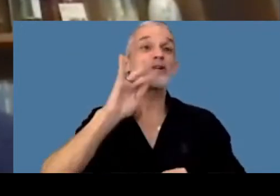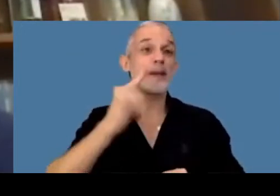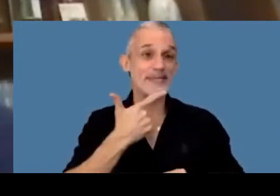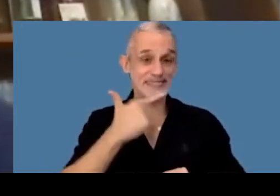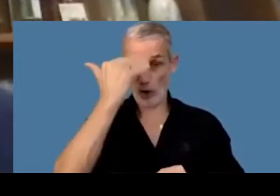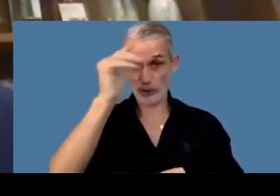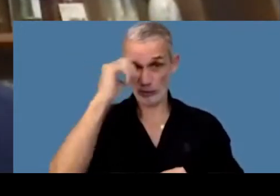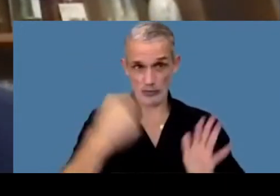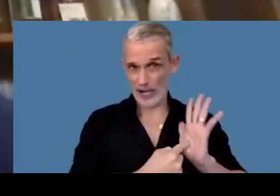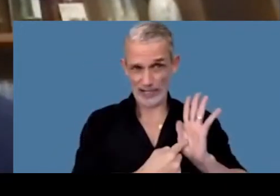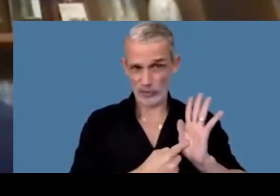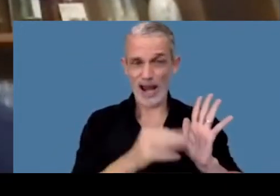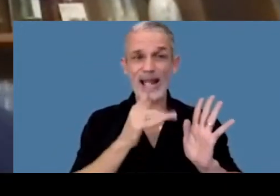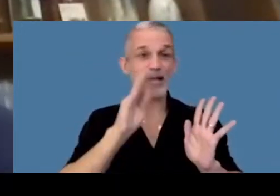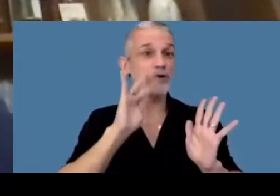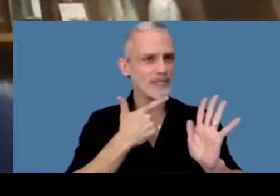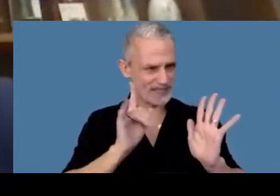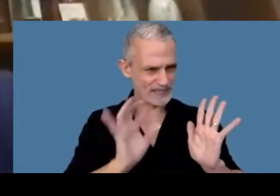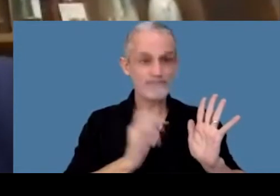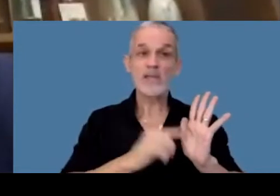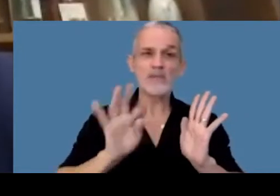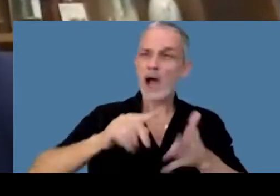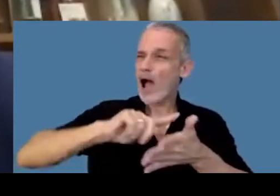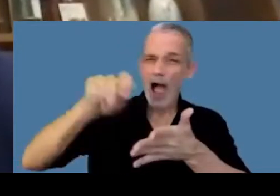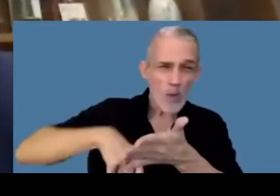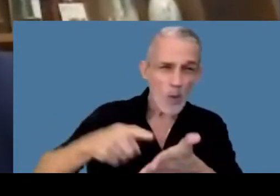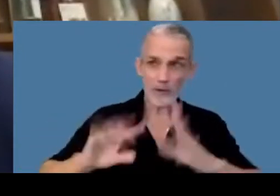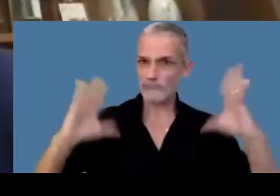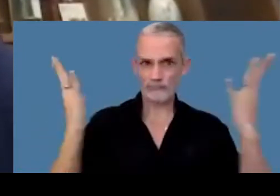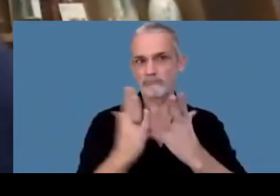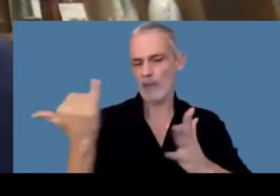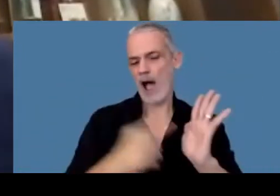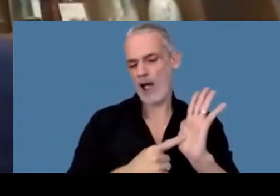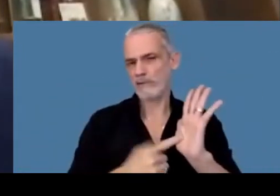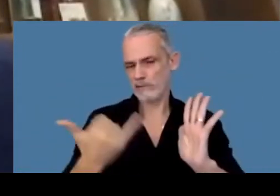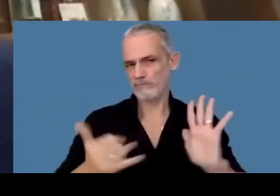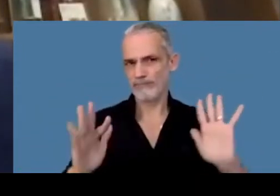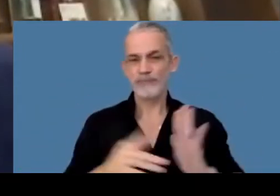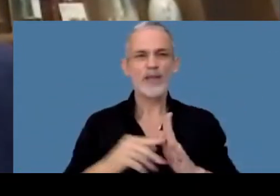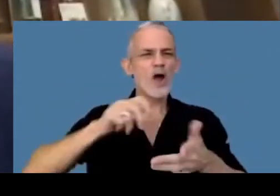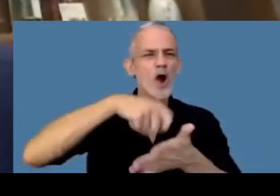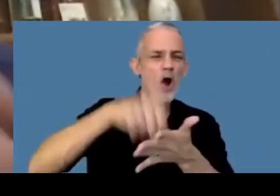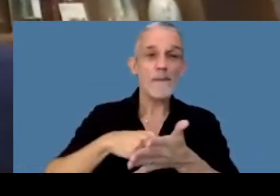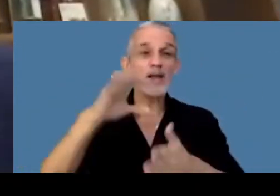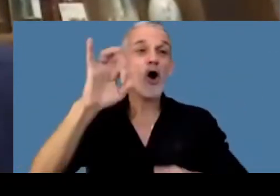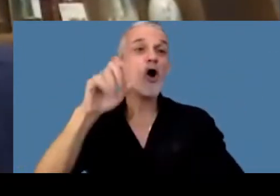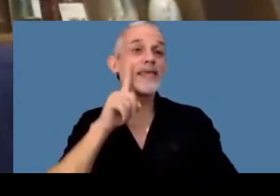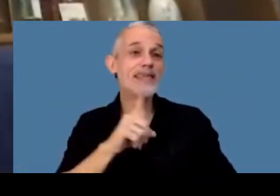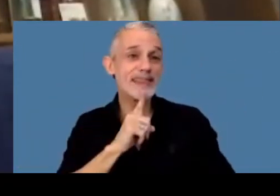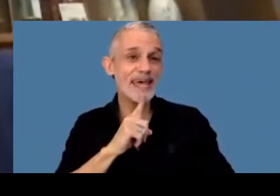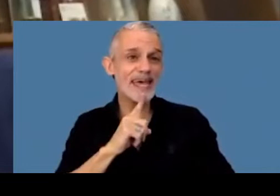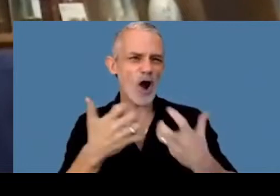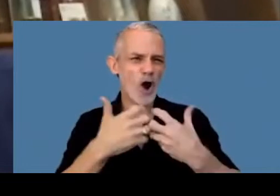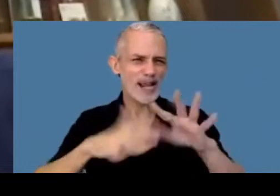Nacional. También tenemos tratados internacionales, los convenios de la OIT, la mayoría